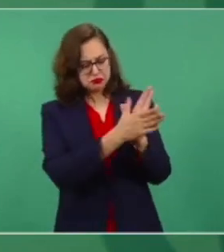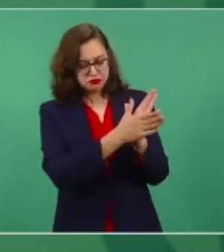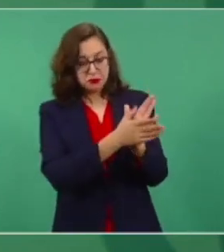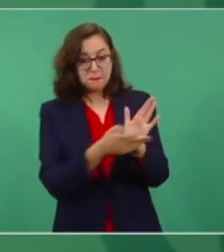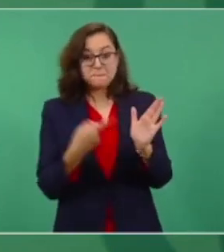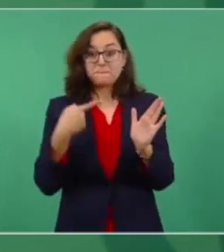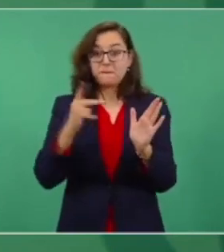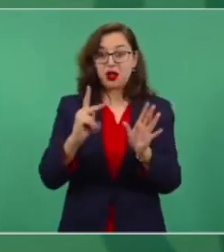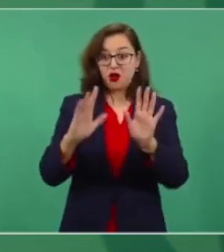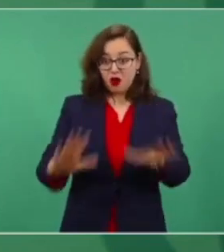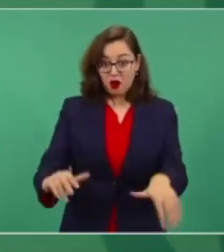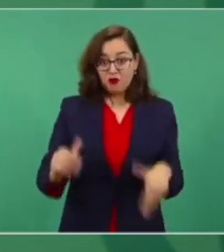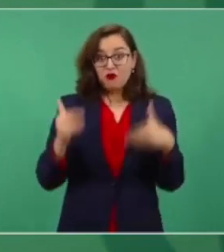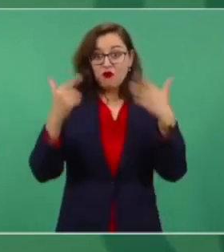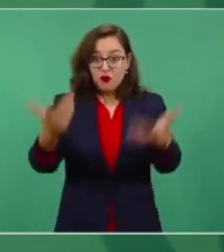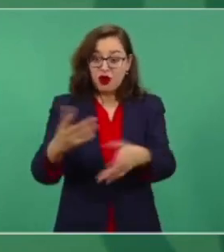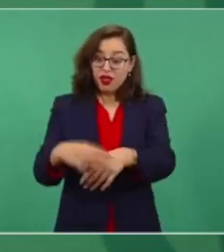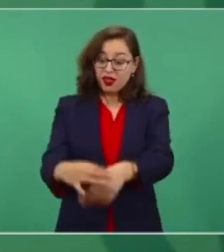los